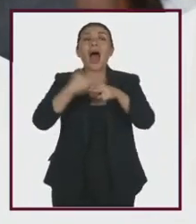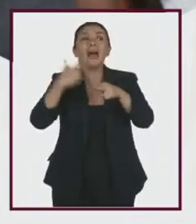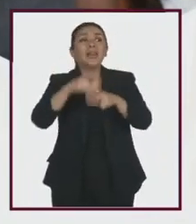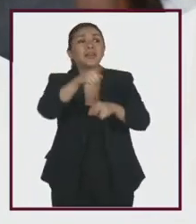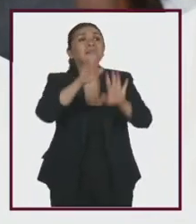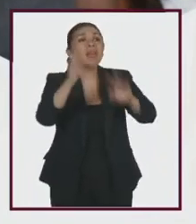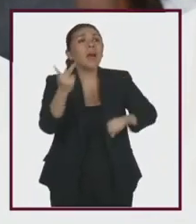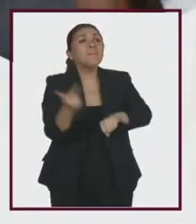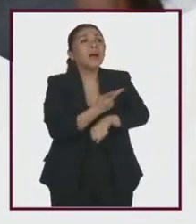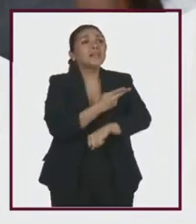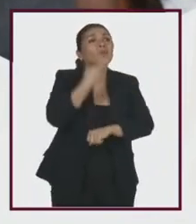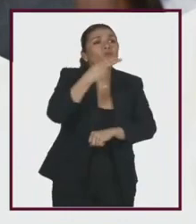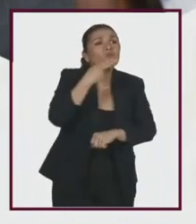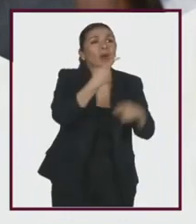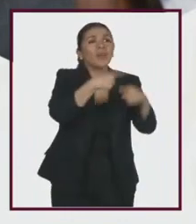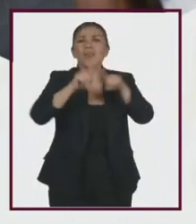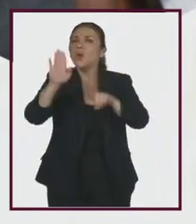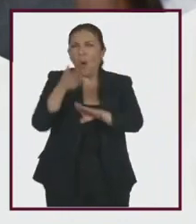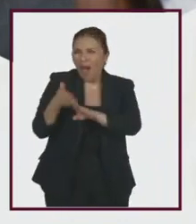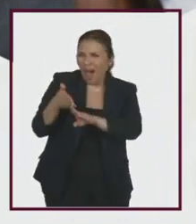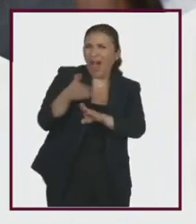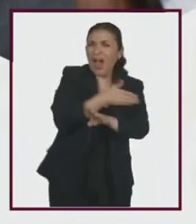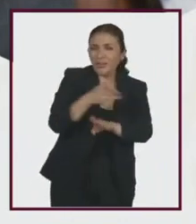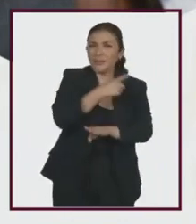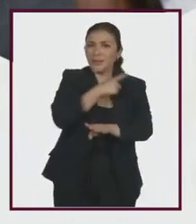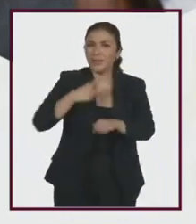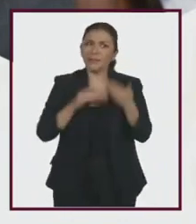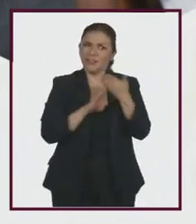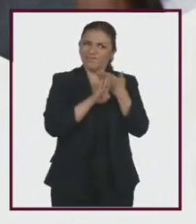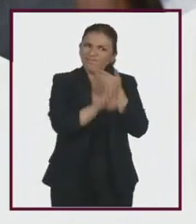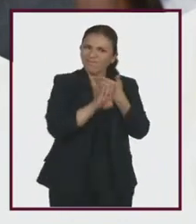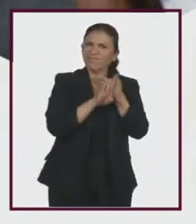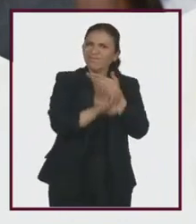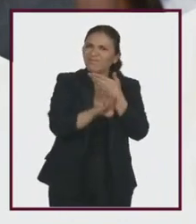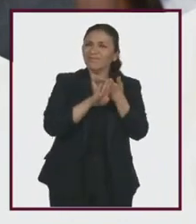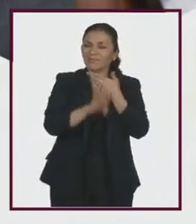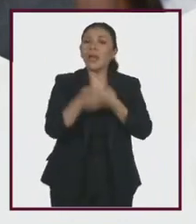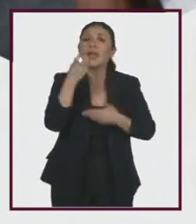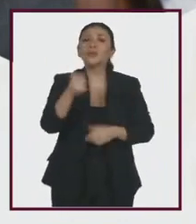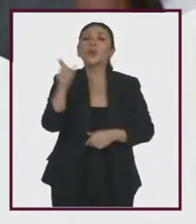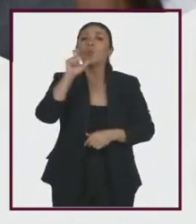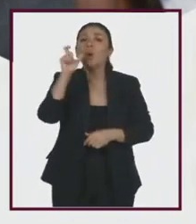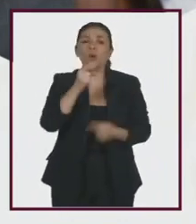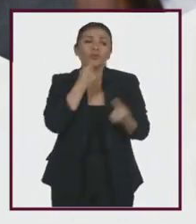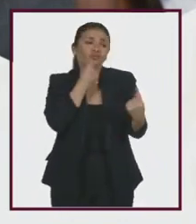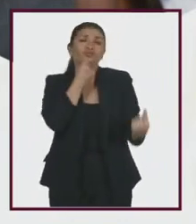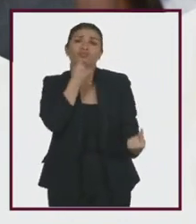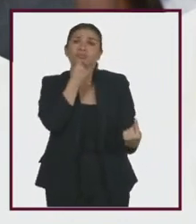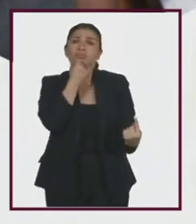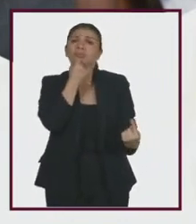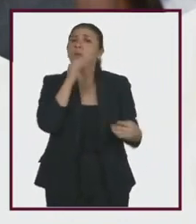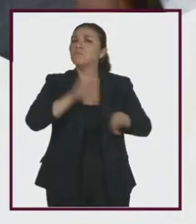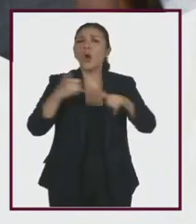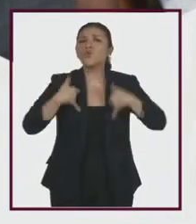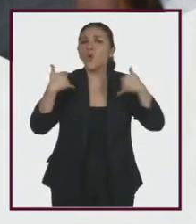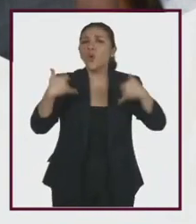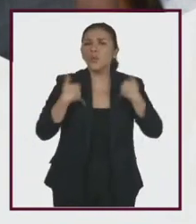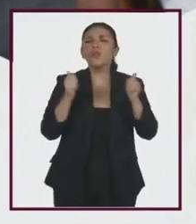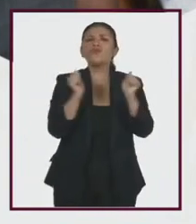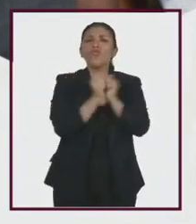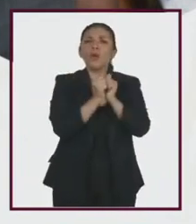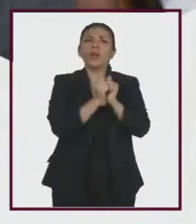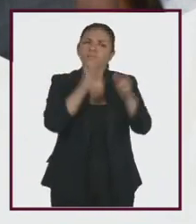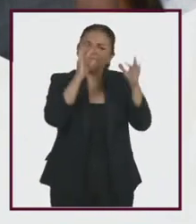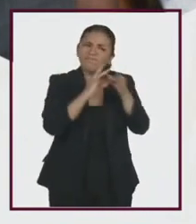prevenir desde antes del comienzo del consumo, y eso es pues en los primeros años, ¿no? Con diferentes